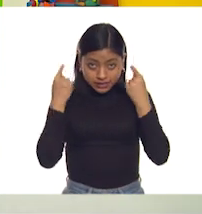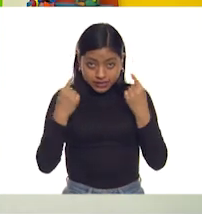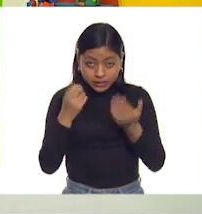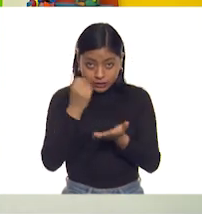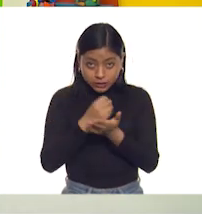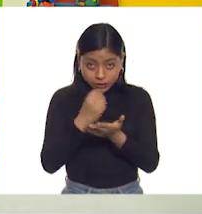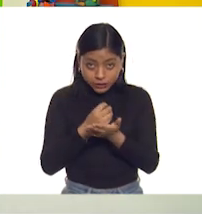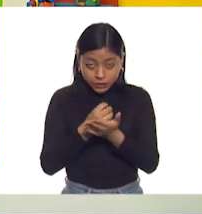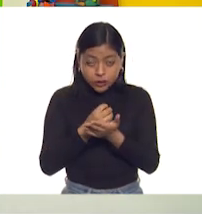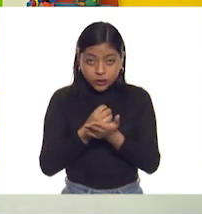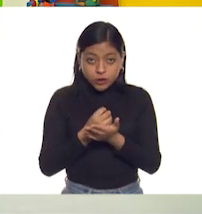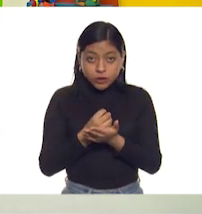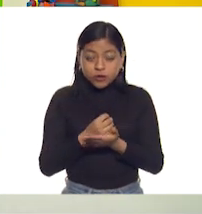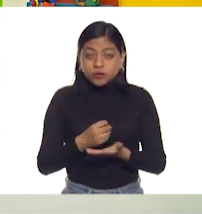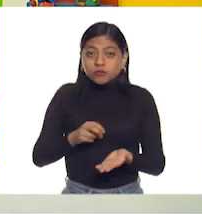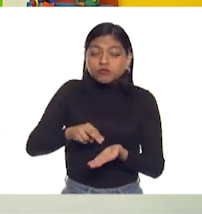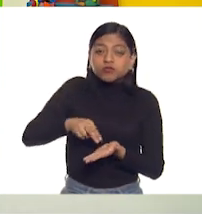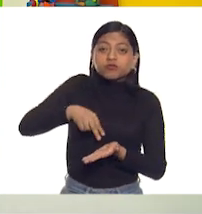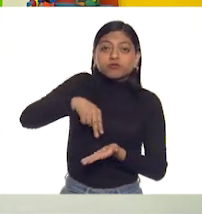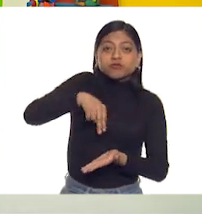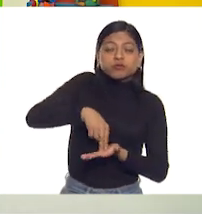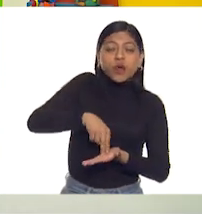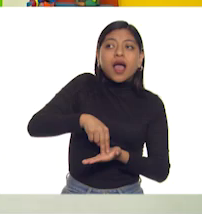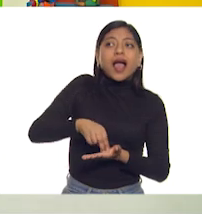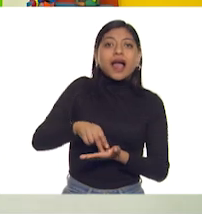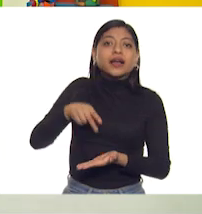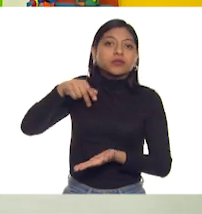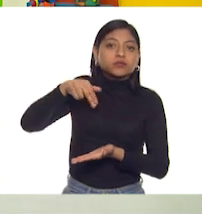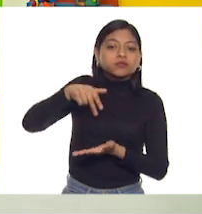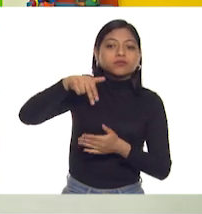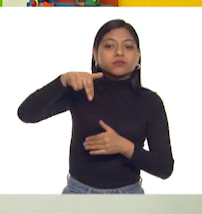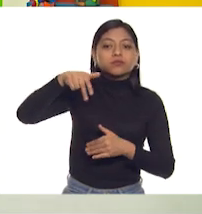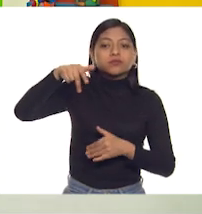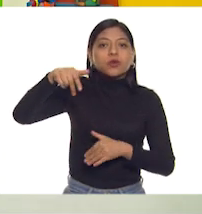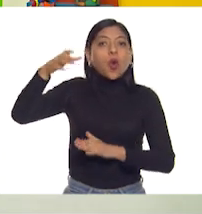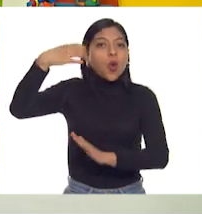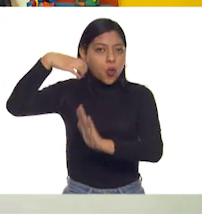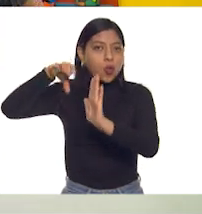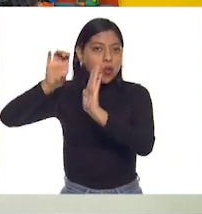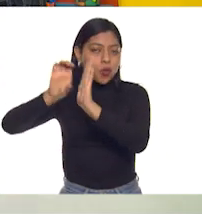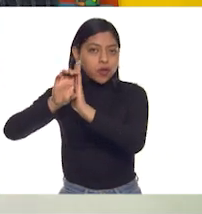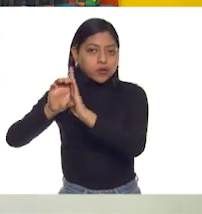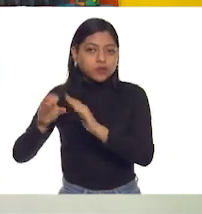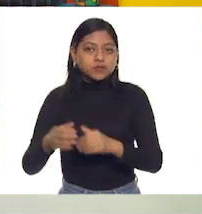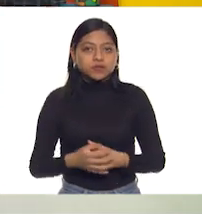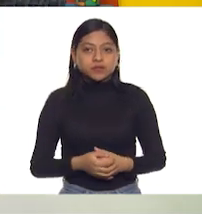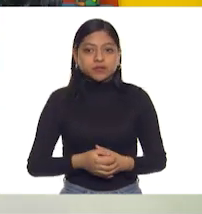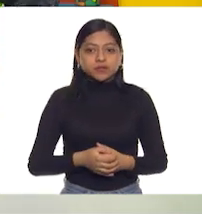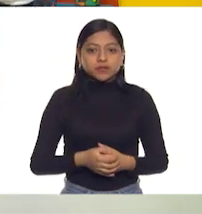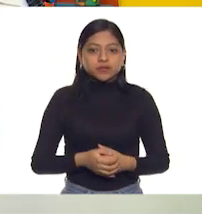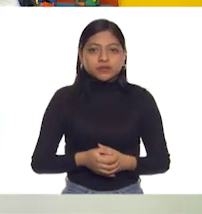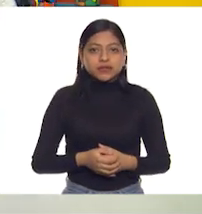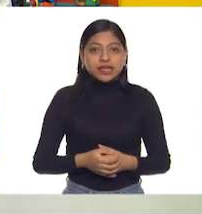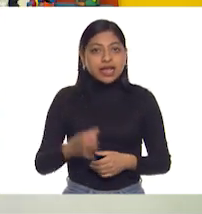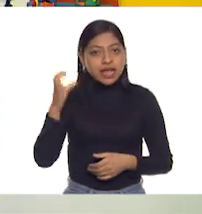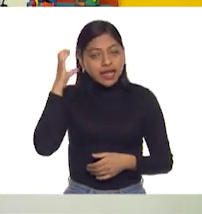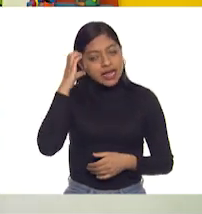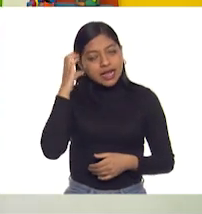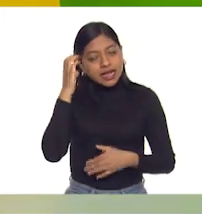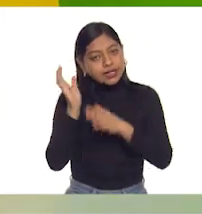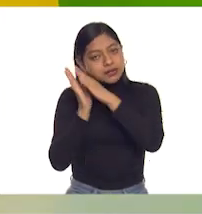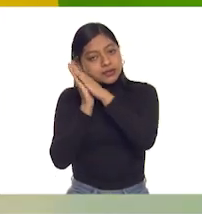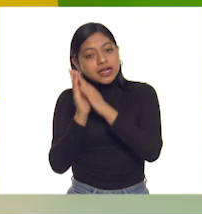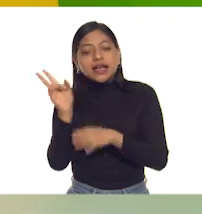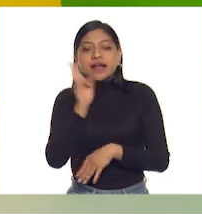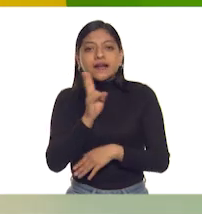levantó, subió a la habitación de los tres ositos y comenzó a probar las tres